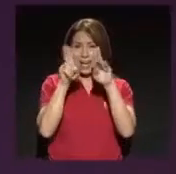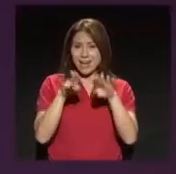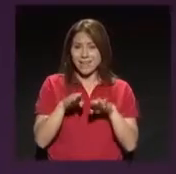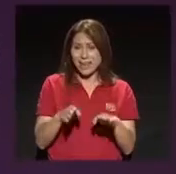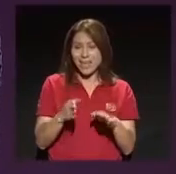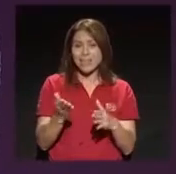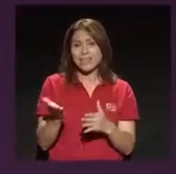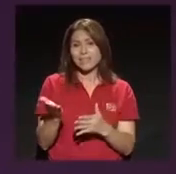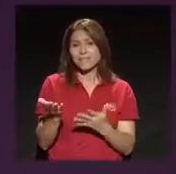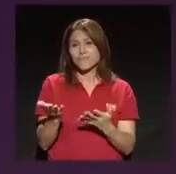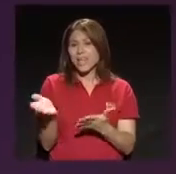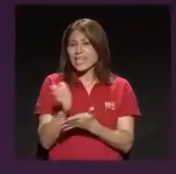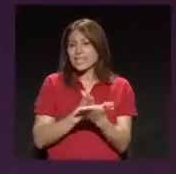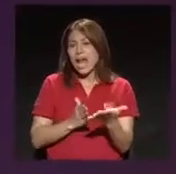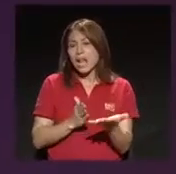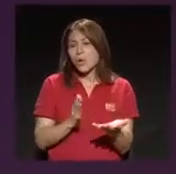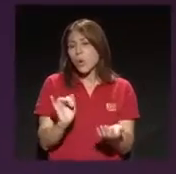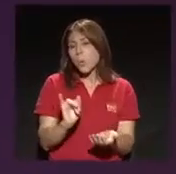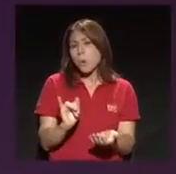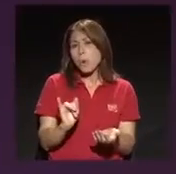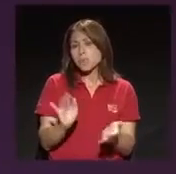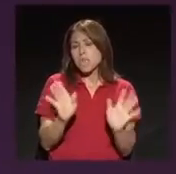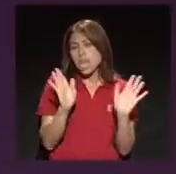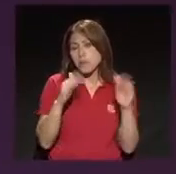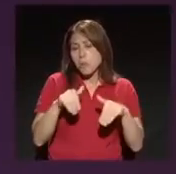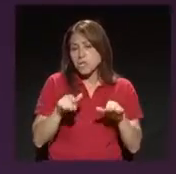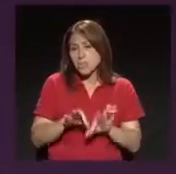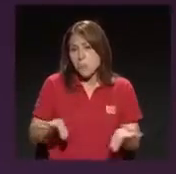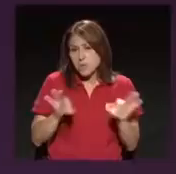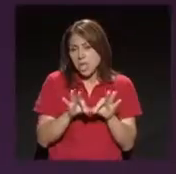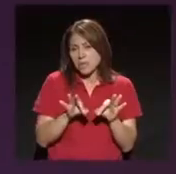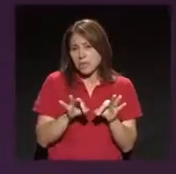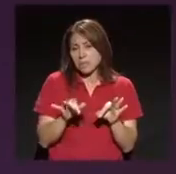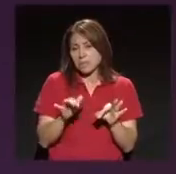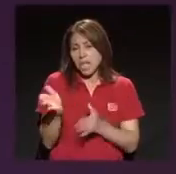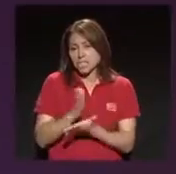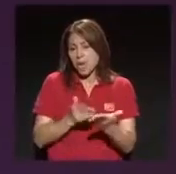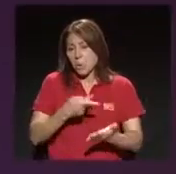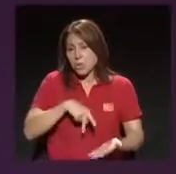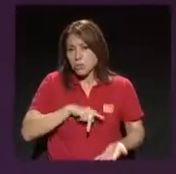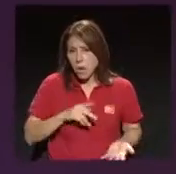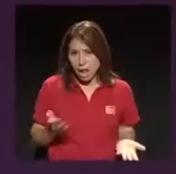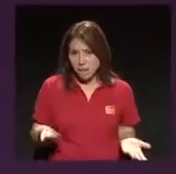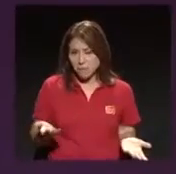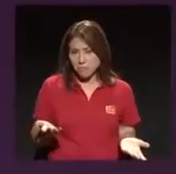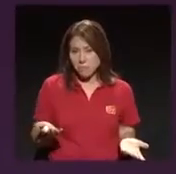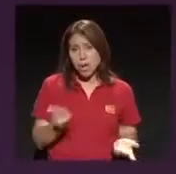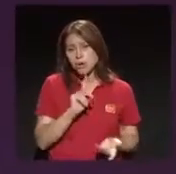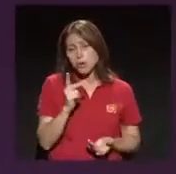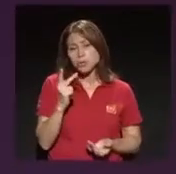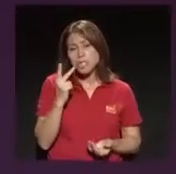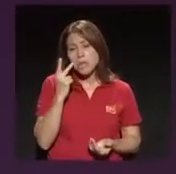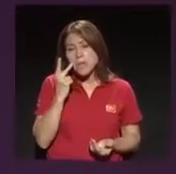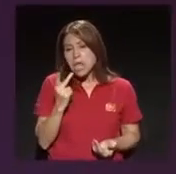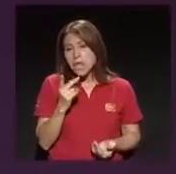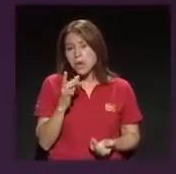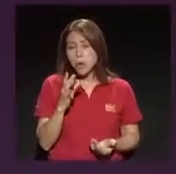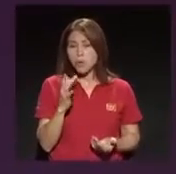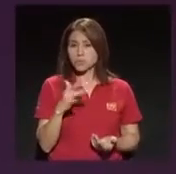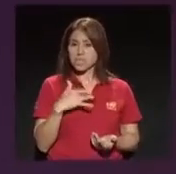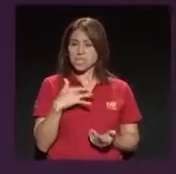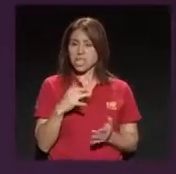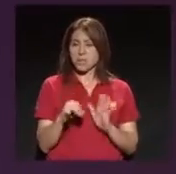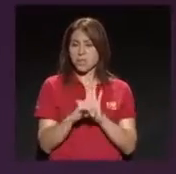es algo, digamos, como que no es importante, es algo personal, ¿verdad? Vos no se mira como una problemática